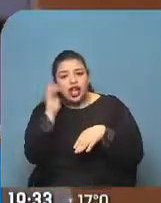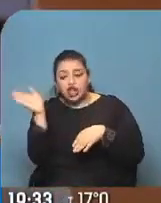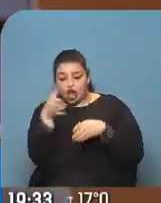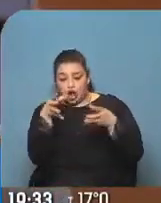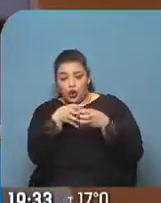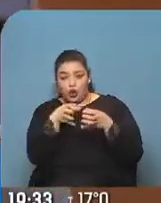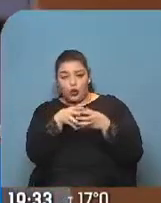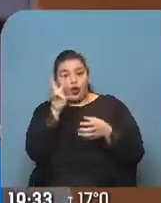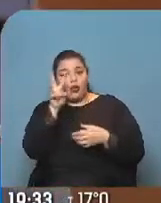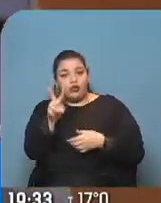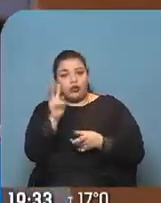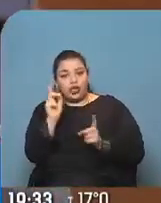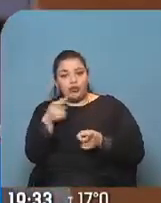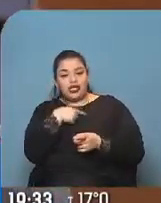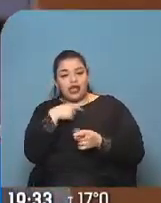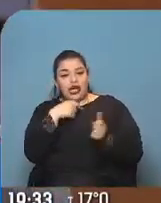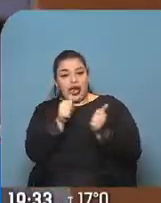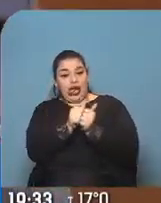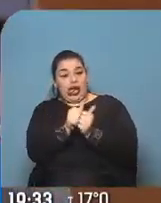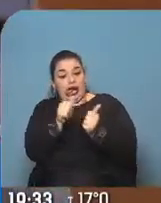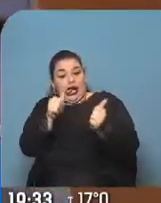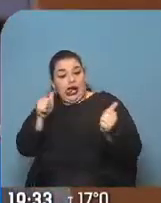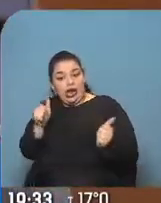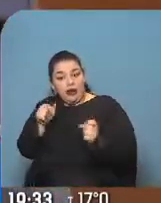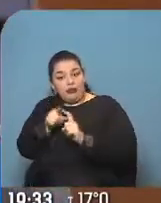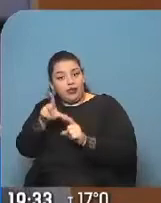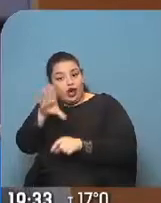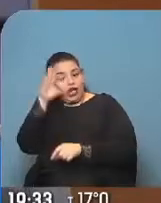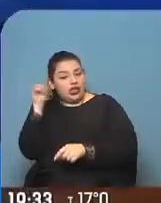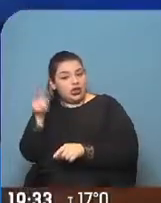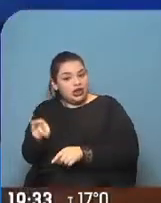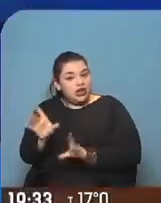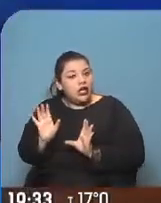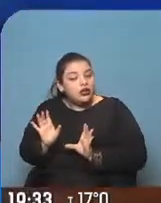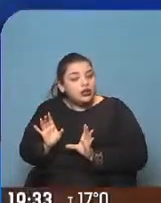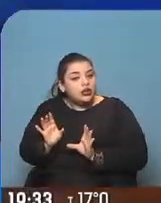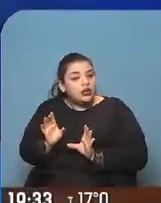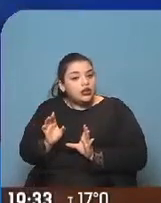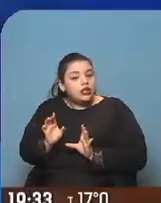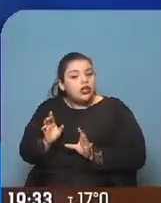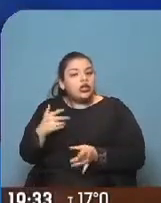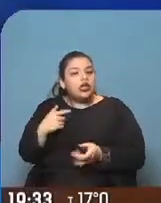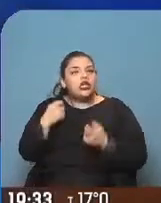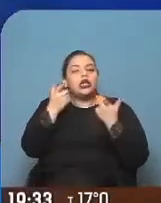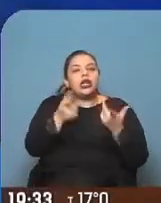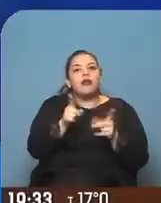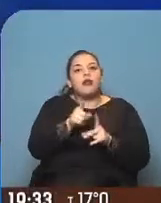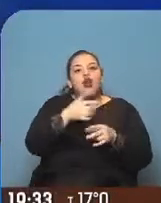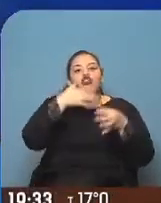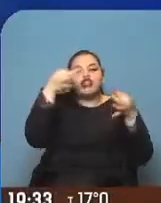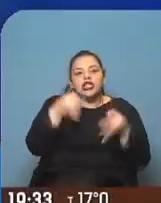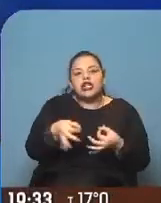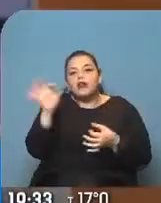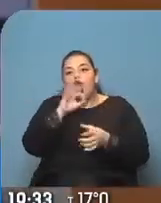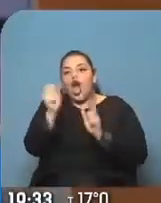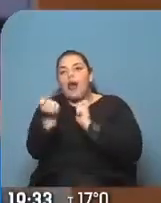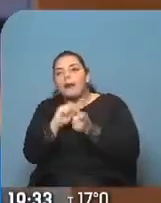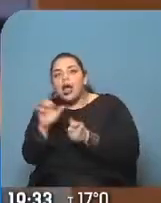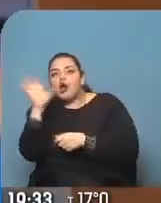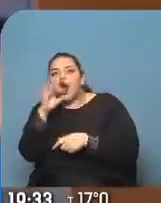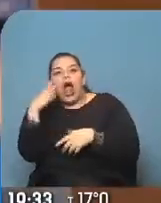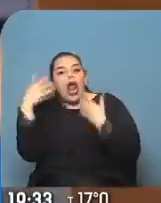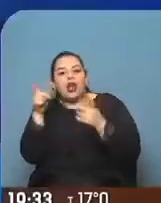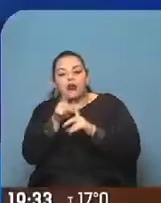justicialista que intenta despegarse de la figura de la gestión anterior le sirve al oficialismo le sirve a otros partidos de cara a lo que serán las elecciones